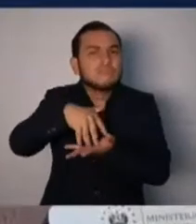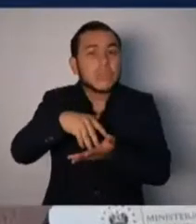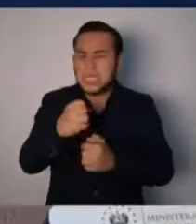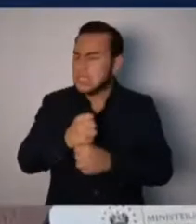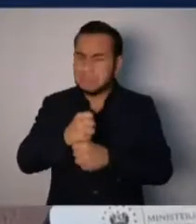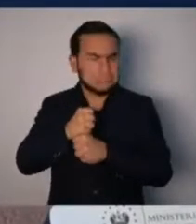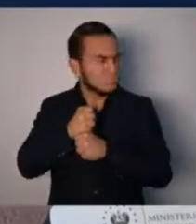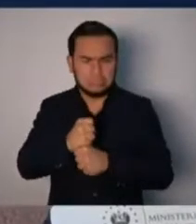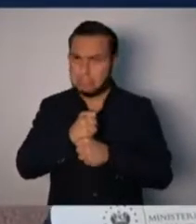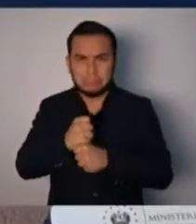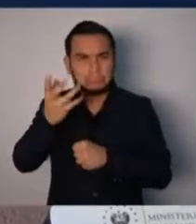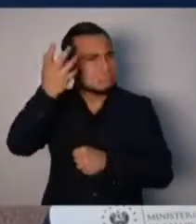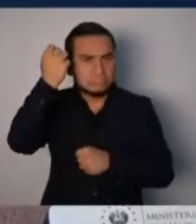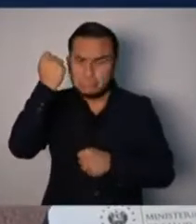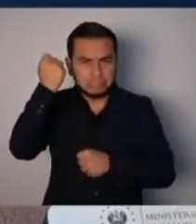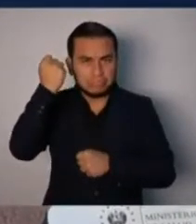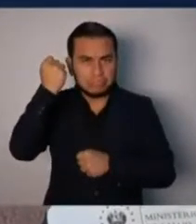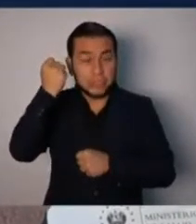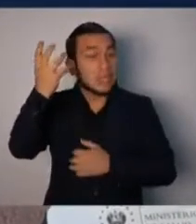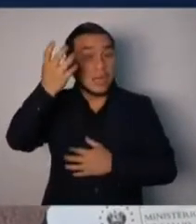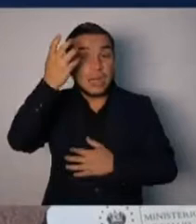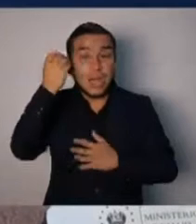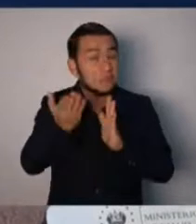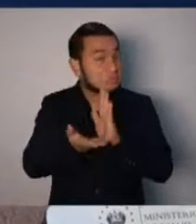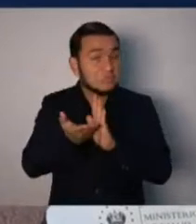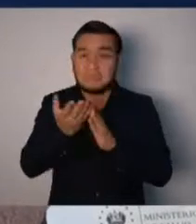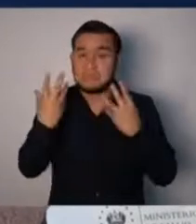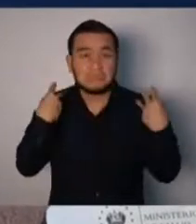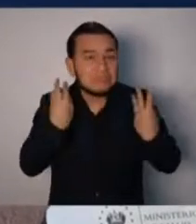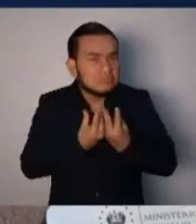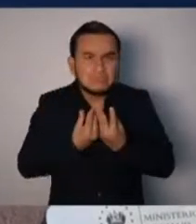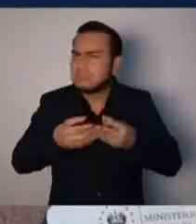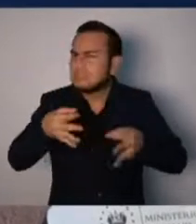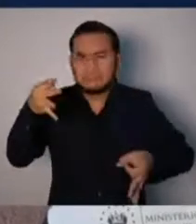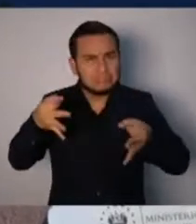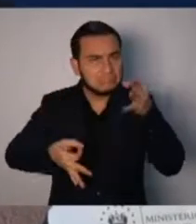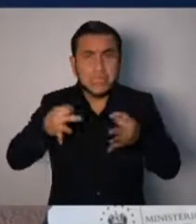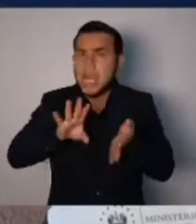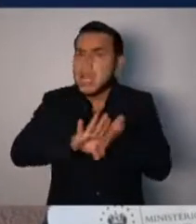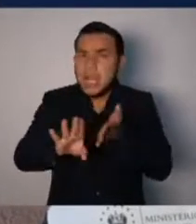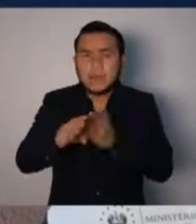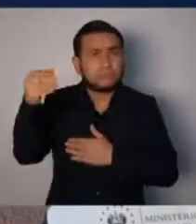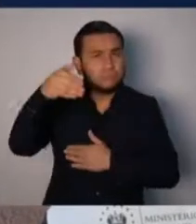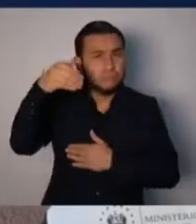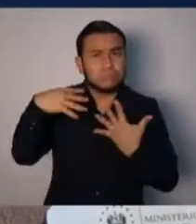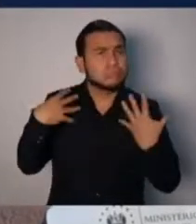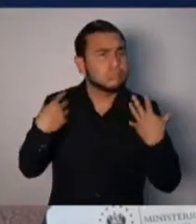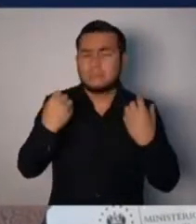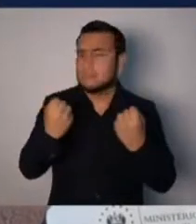no tuvimos desarrollo social tuvimos justicia inversión en educación salud